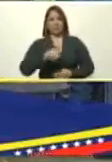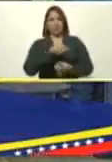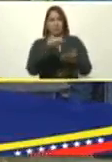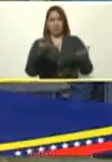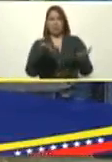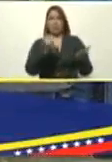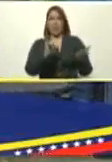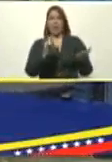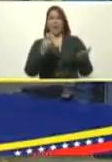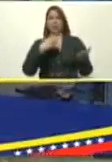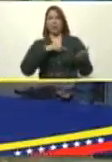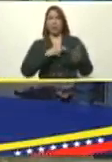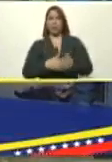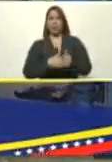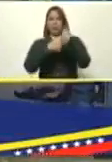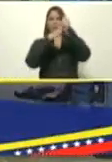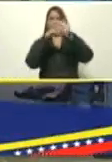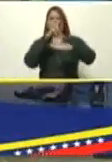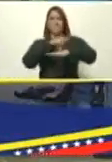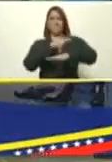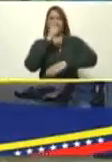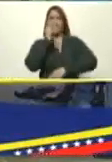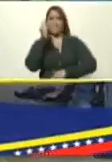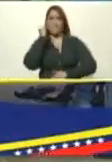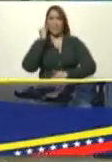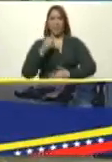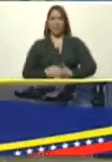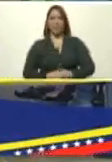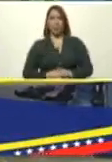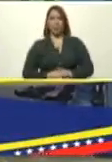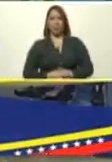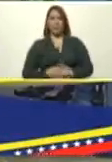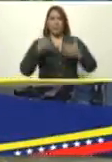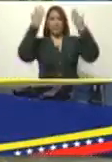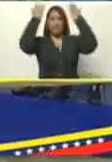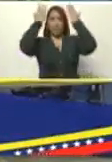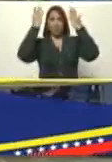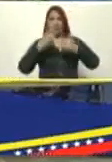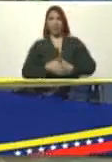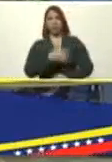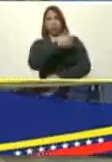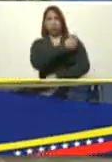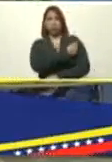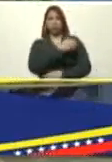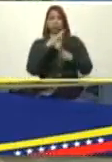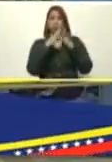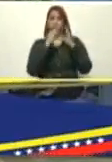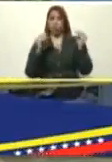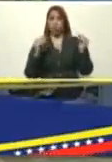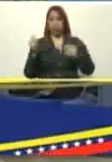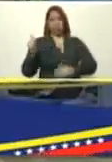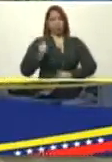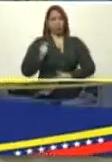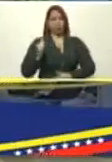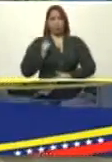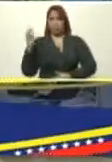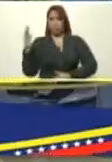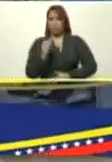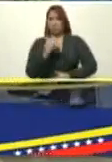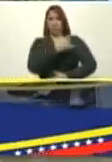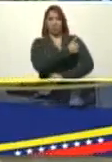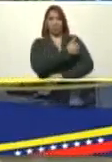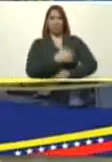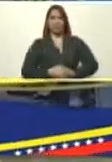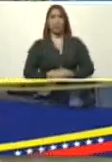nuestros héroes y heroínas, médicos, enfermeras, vacunando a todo el que quiera vacunarse,